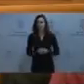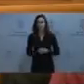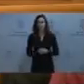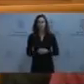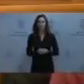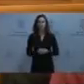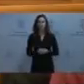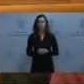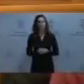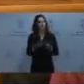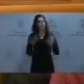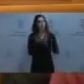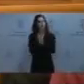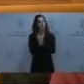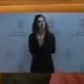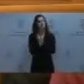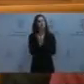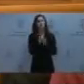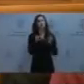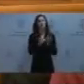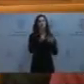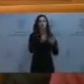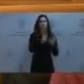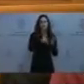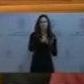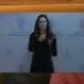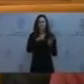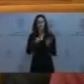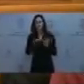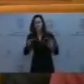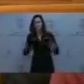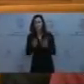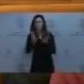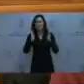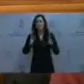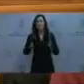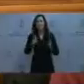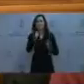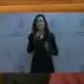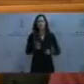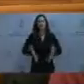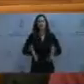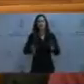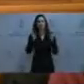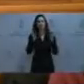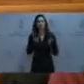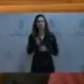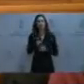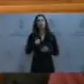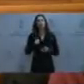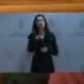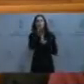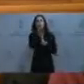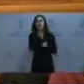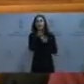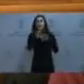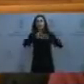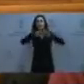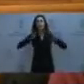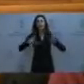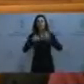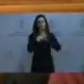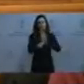son de difícil explicación. Mire, en 2007 y 2009 se concedieron a Sogepsa, y me van a permitir, señorías, que les dé estos datos que son